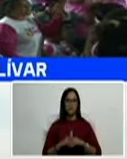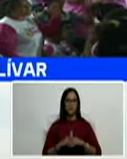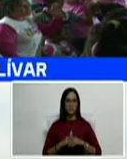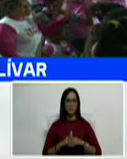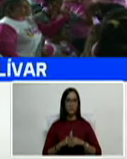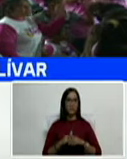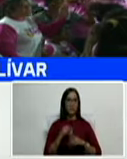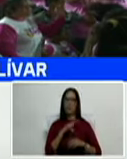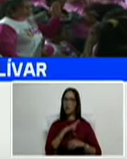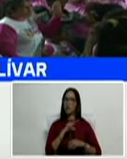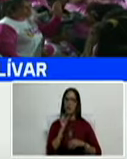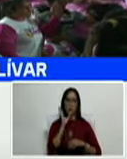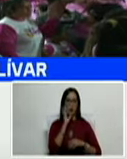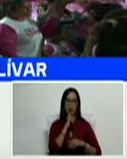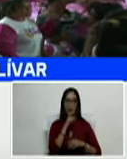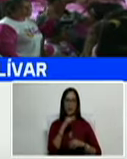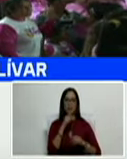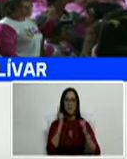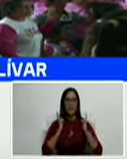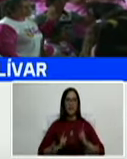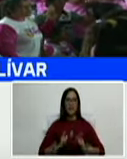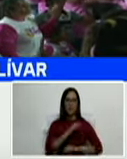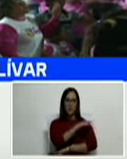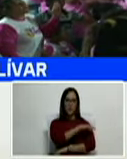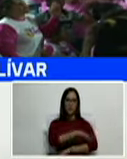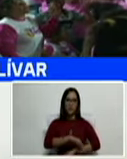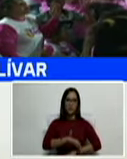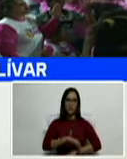Que no daré descanso a mi brazo,